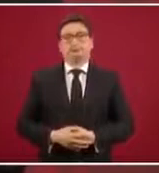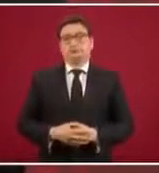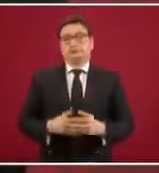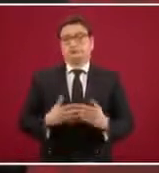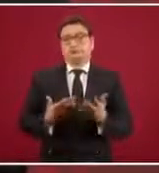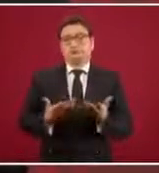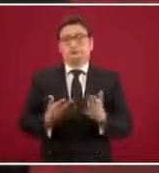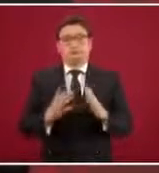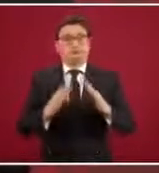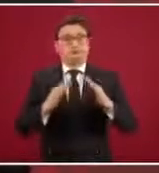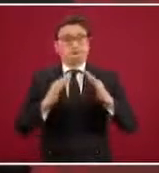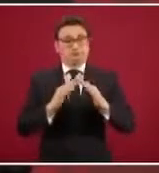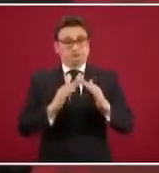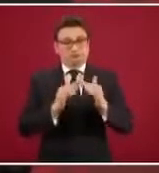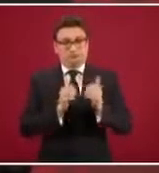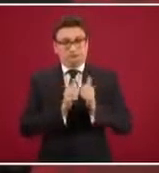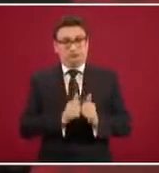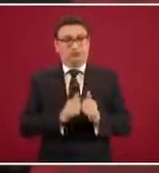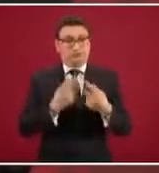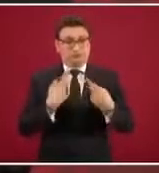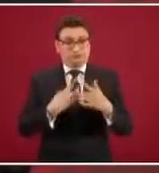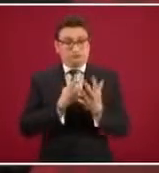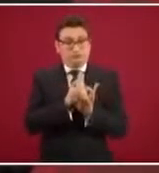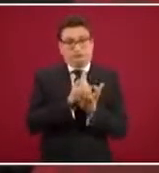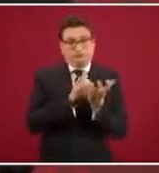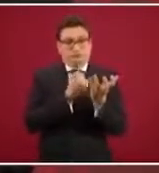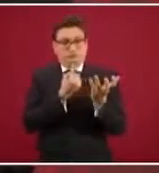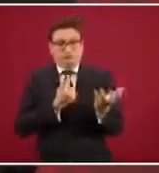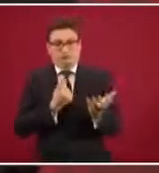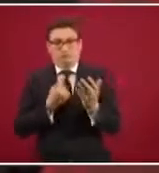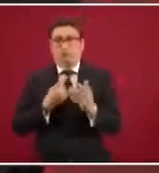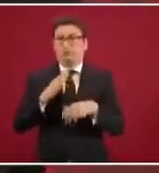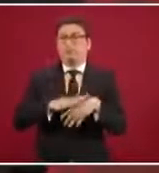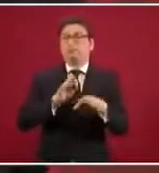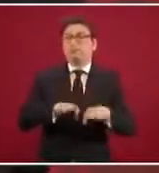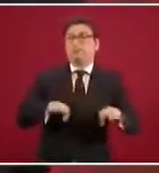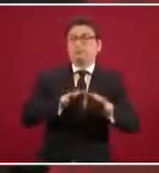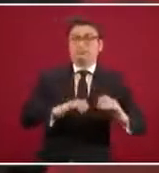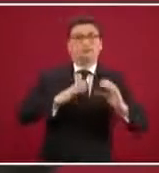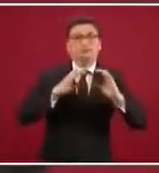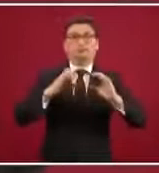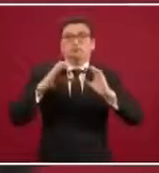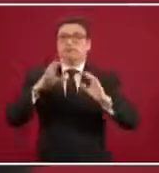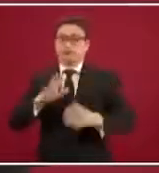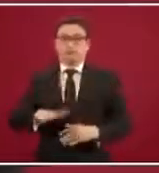aislarse y, lo más importante, cuidarnos